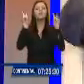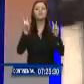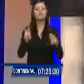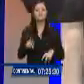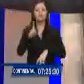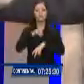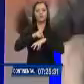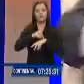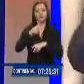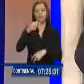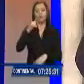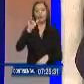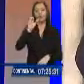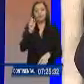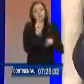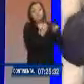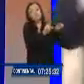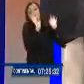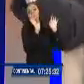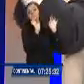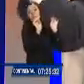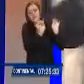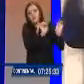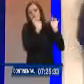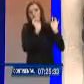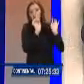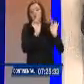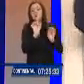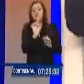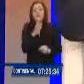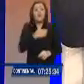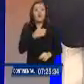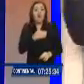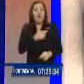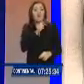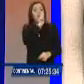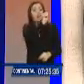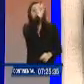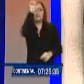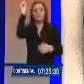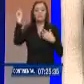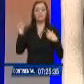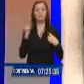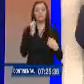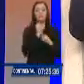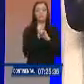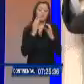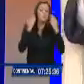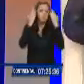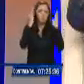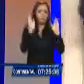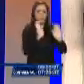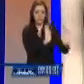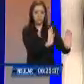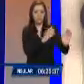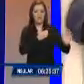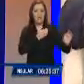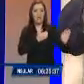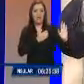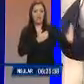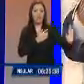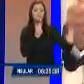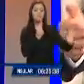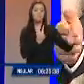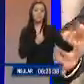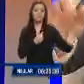doctora Goyes hará lo que le corresponda hacer. De hecho, sé que hay un reclamo en cada una de las instancias que se dijeron y habrá, me ha dicho ella,